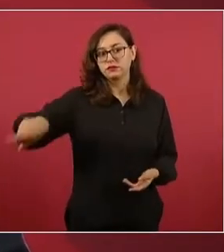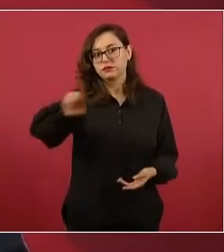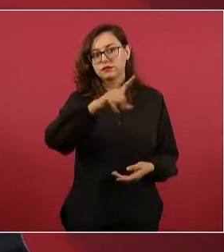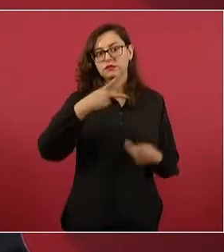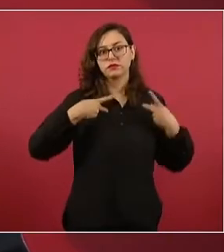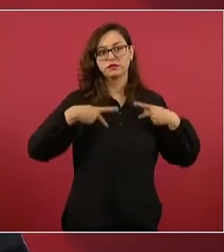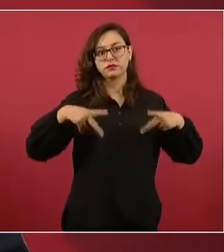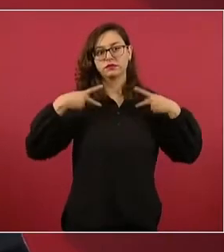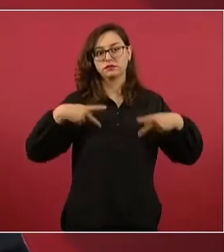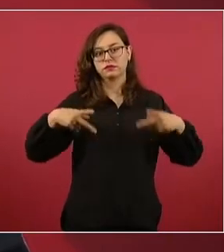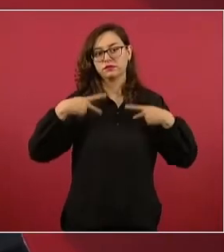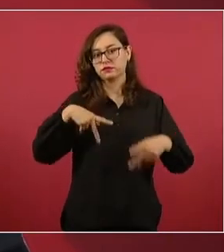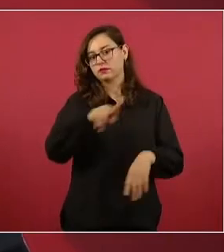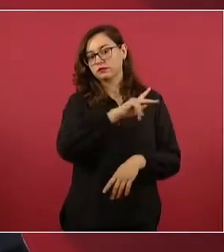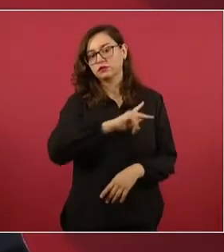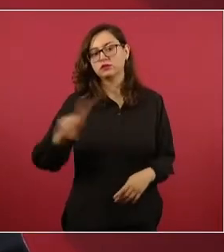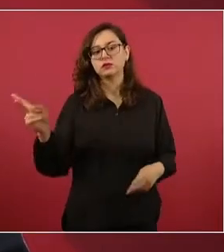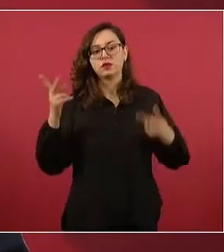estábamos